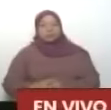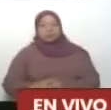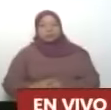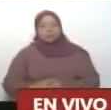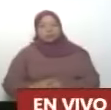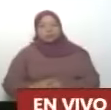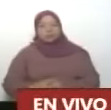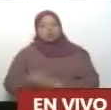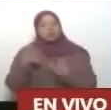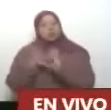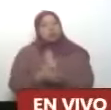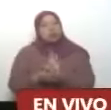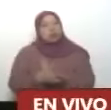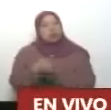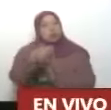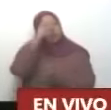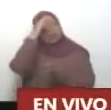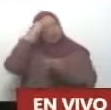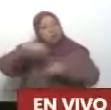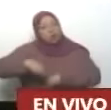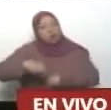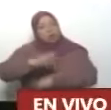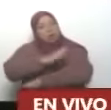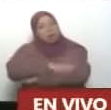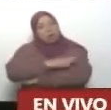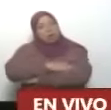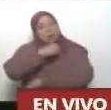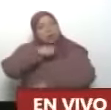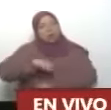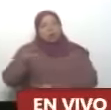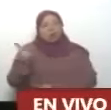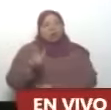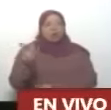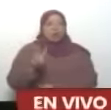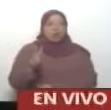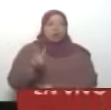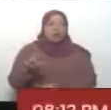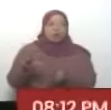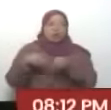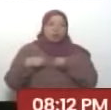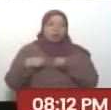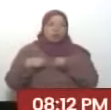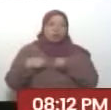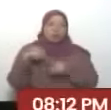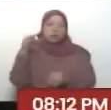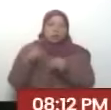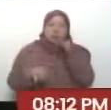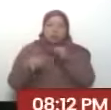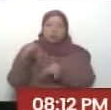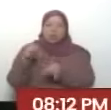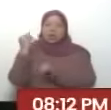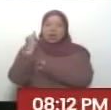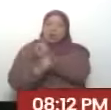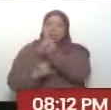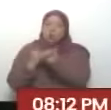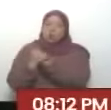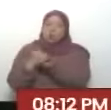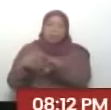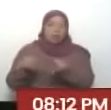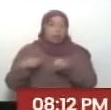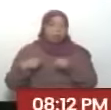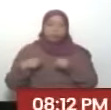sobre... que decía, ¿está usted de acuerdo con la posición histórica de Venezuela de no reconocer la jurisdicción de la Corte Internacional de